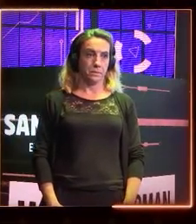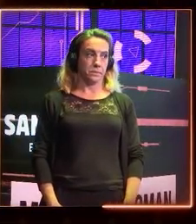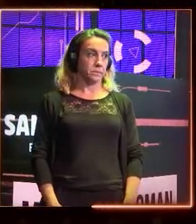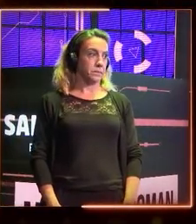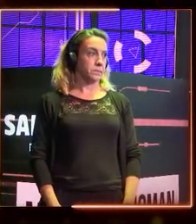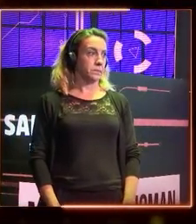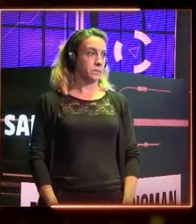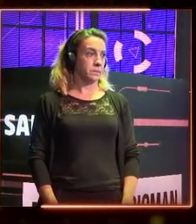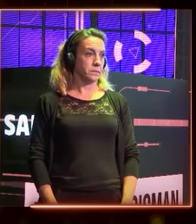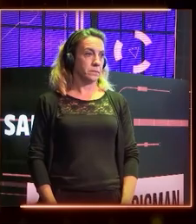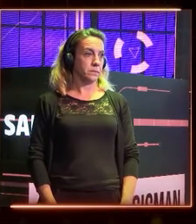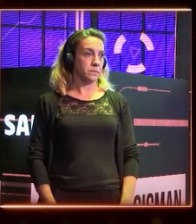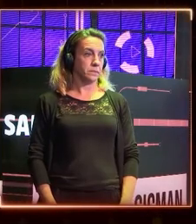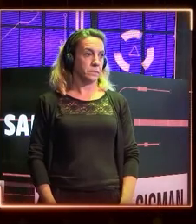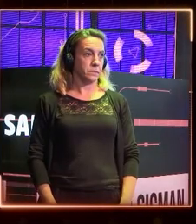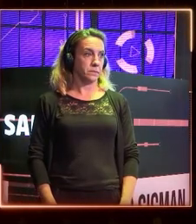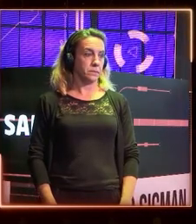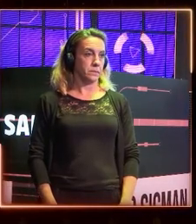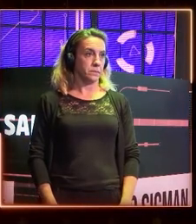vamos